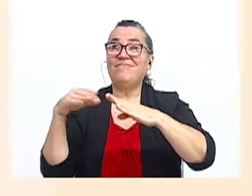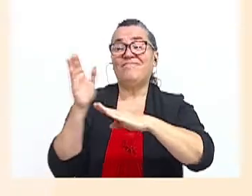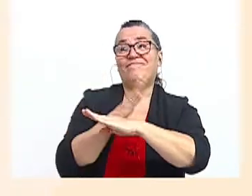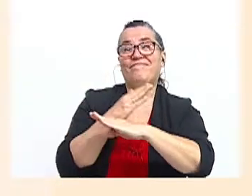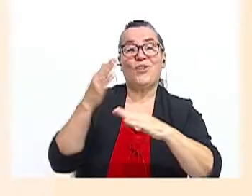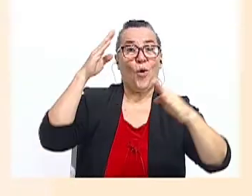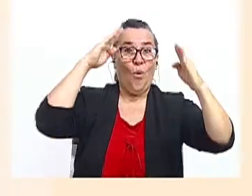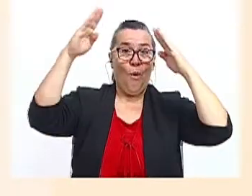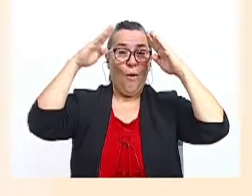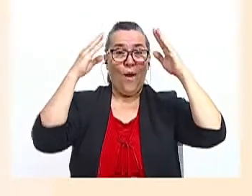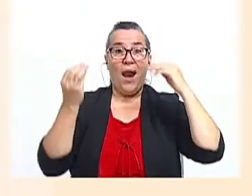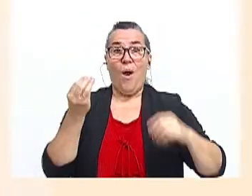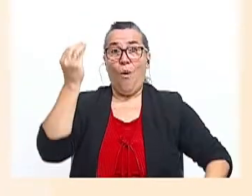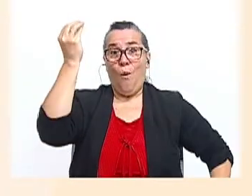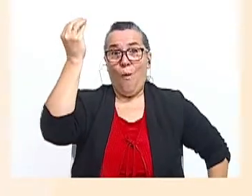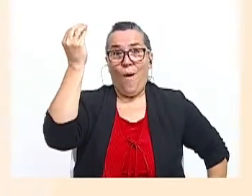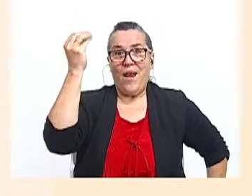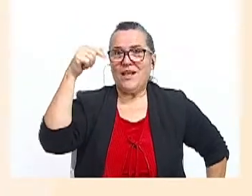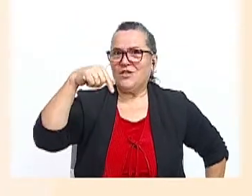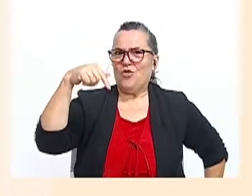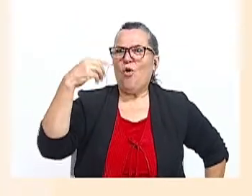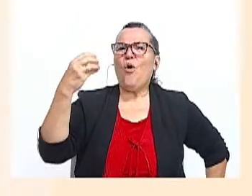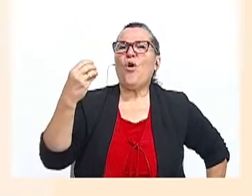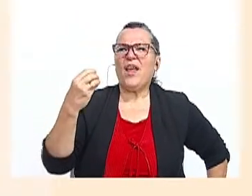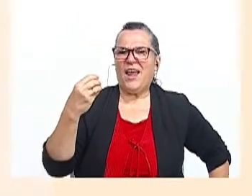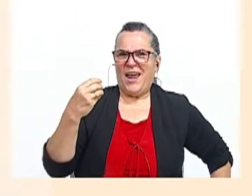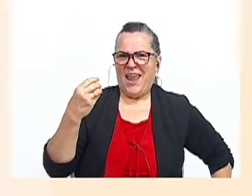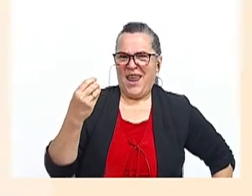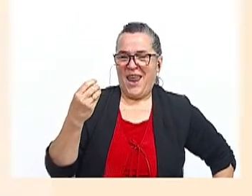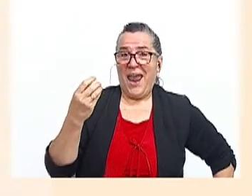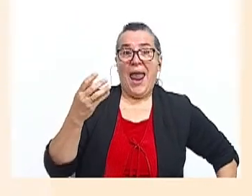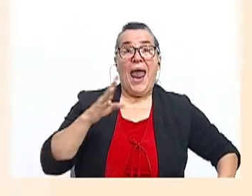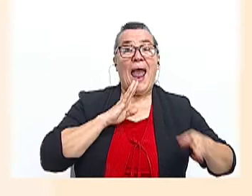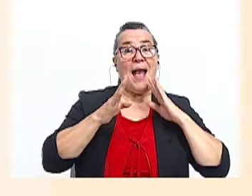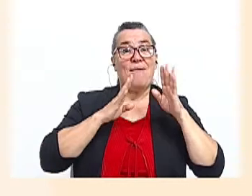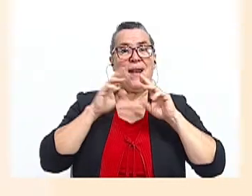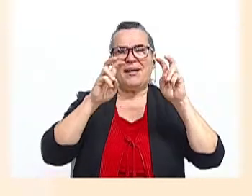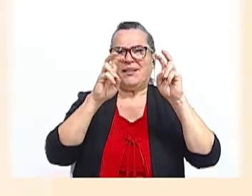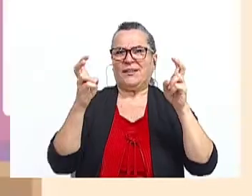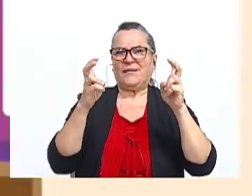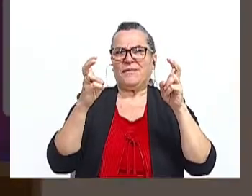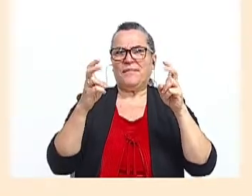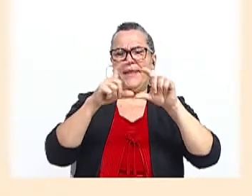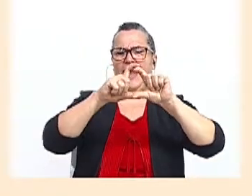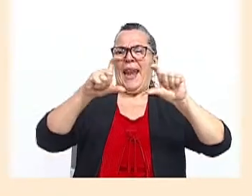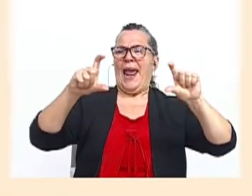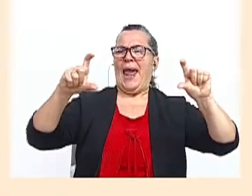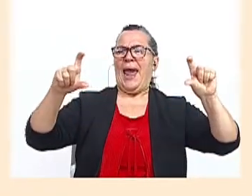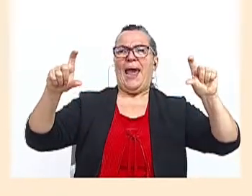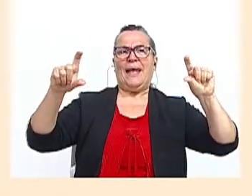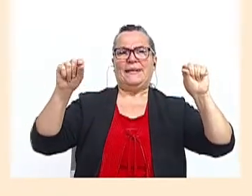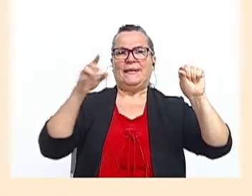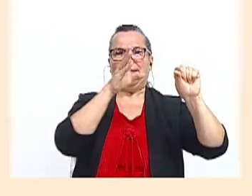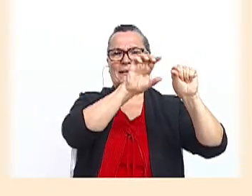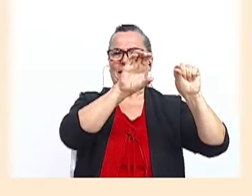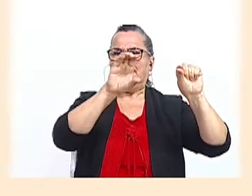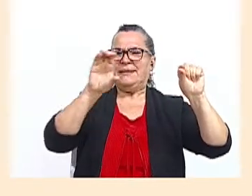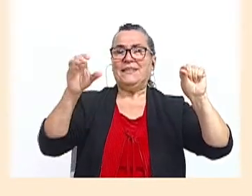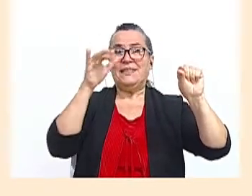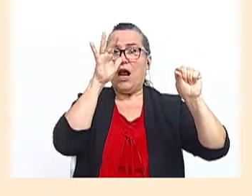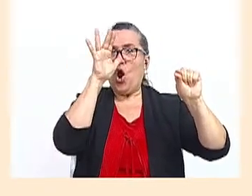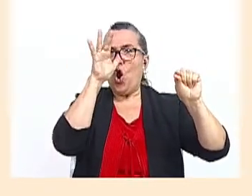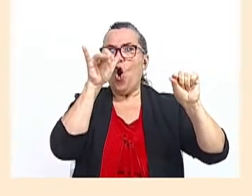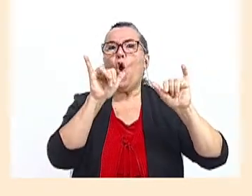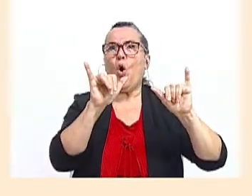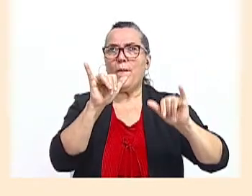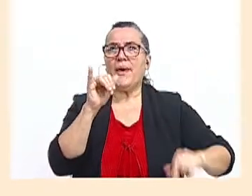Hola jóvenes, hoy vamos a hablar sobre el tema de la tira cómica. La tira